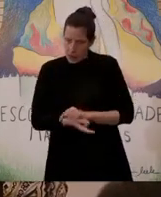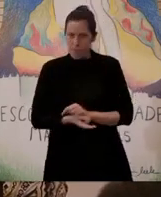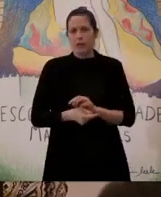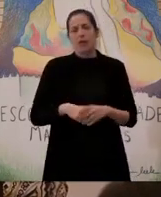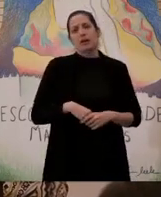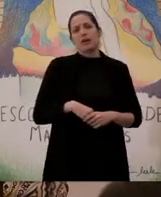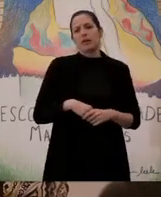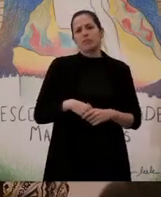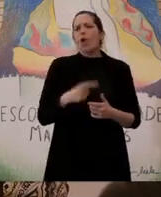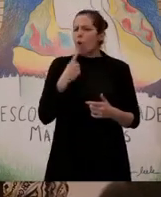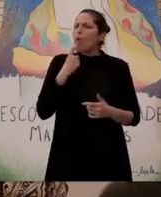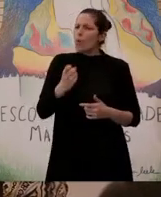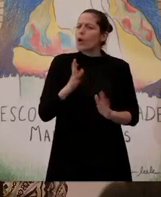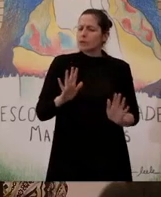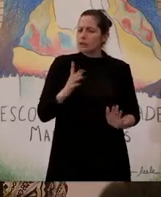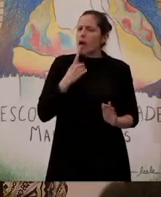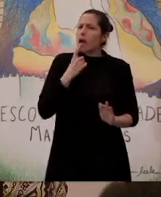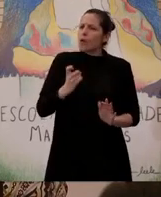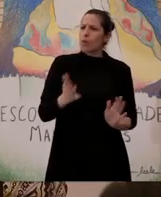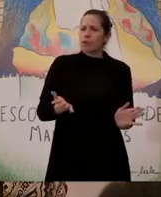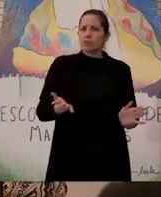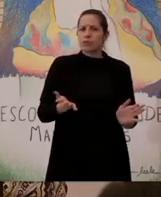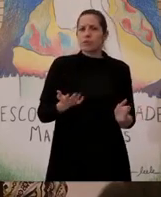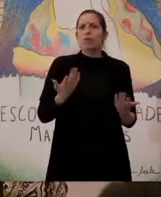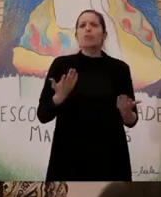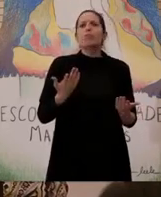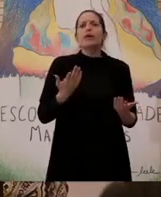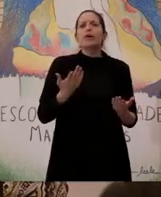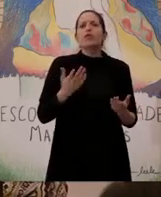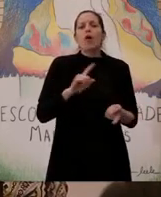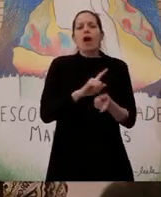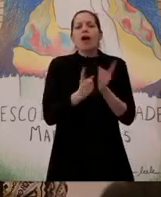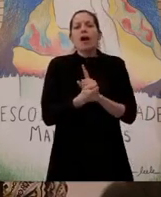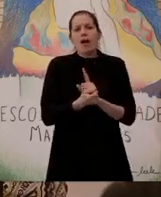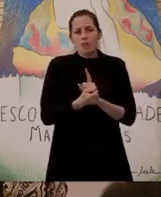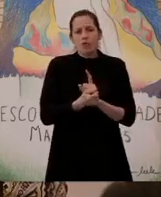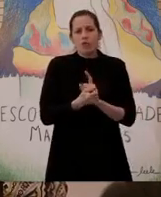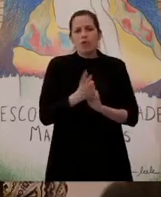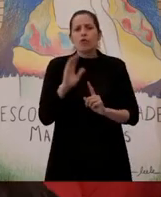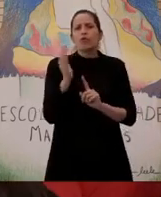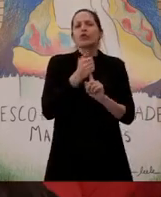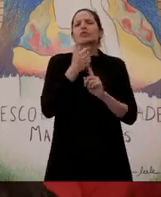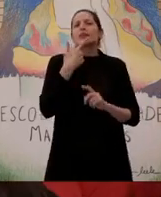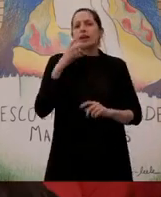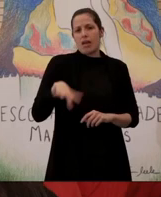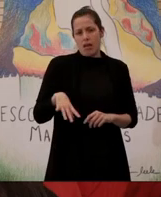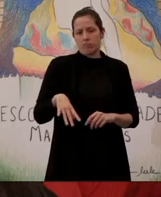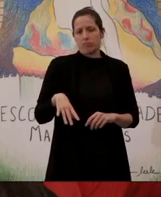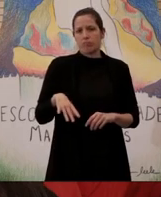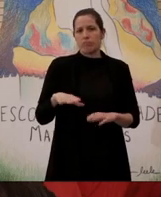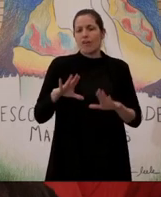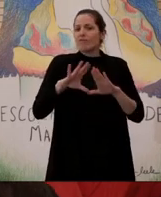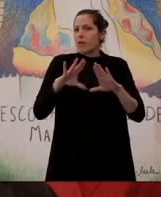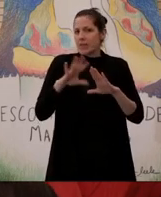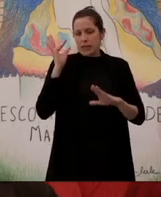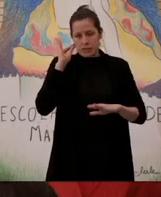todo pero hay que cambiarlo también y eso solo lo hacemos muy feministas los embrade